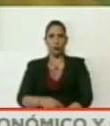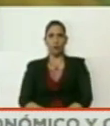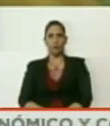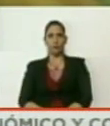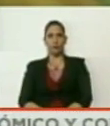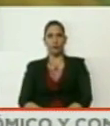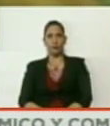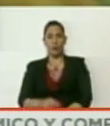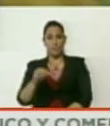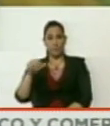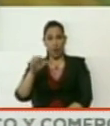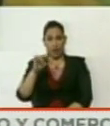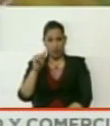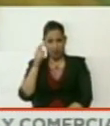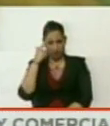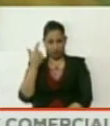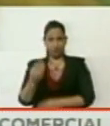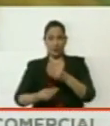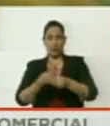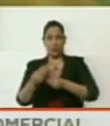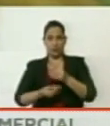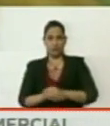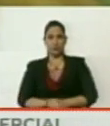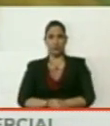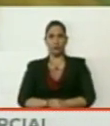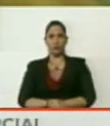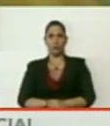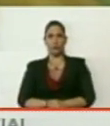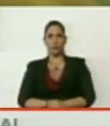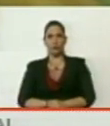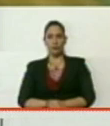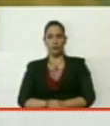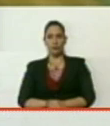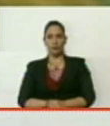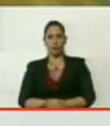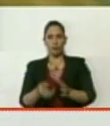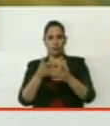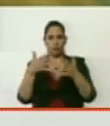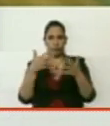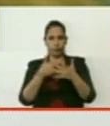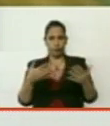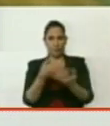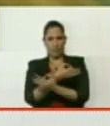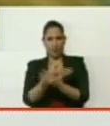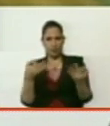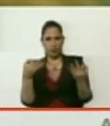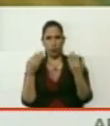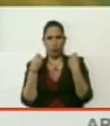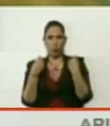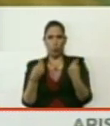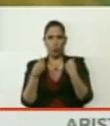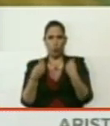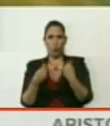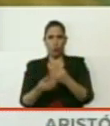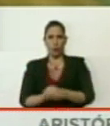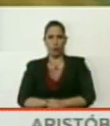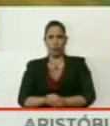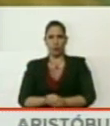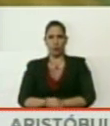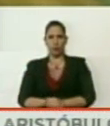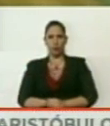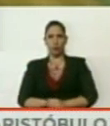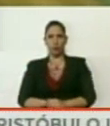Zaharova, hacía una narración perfecta de cómo esta serie de